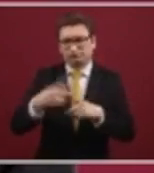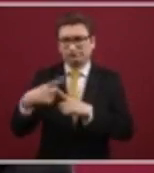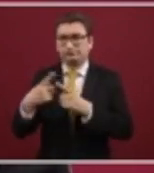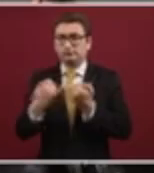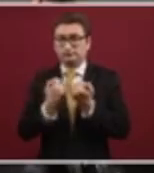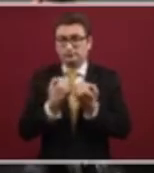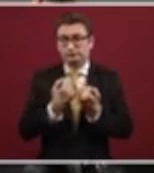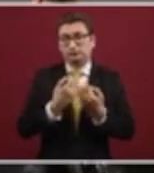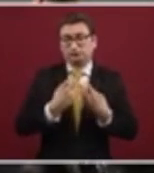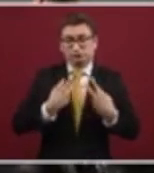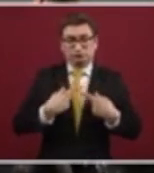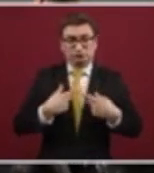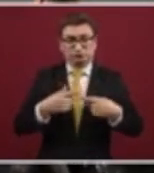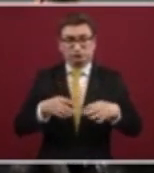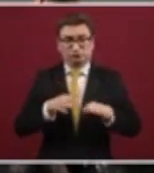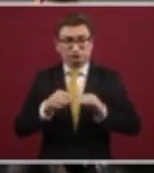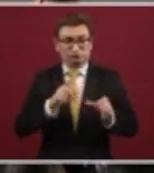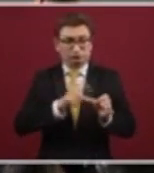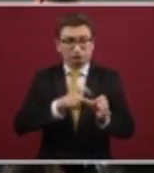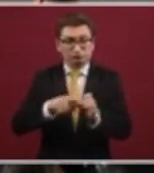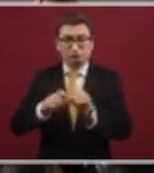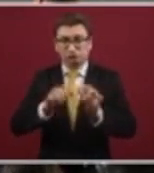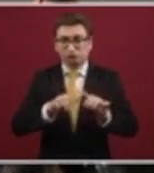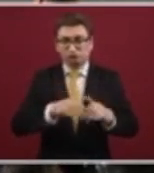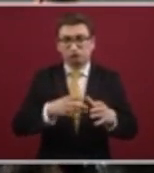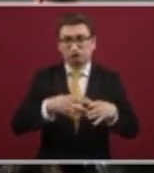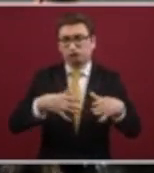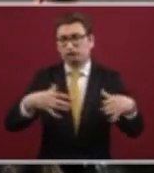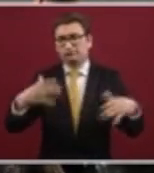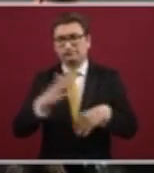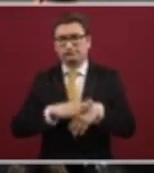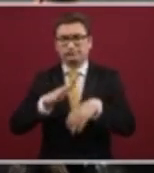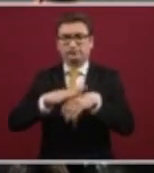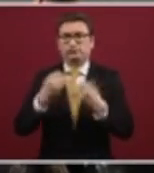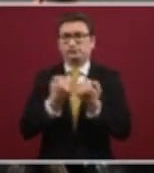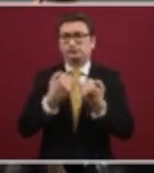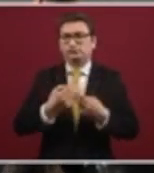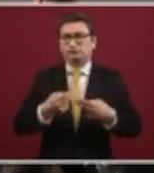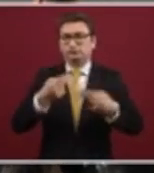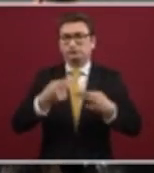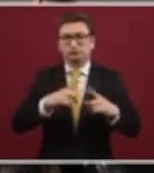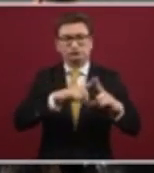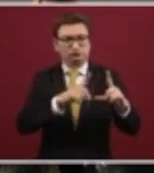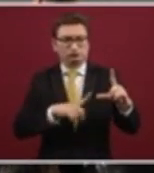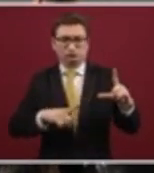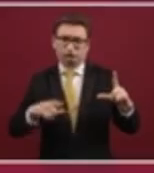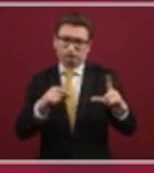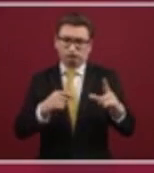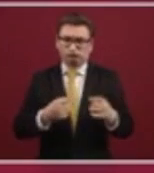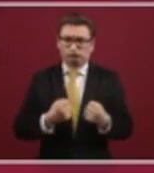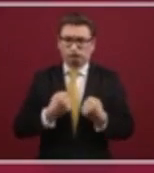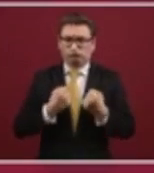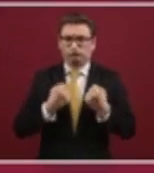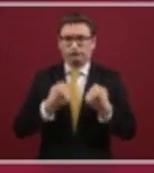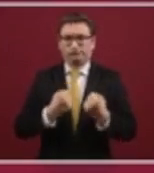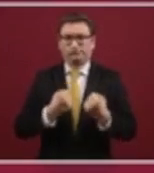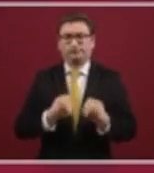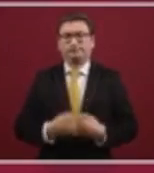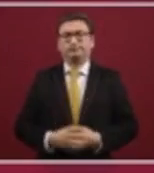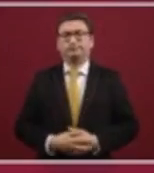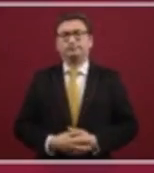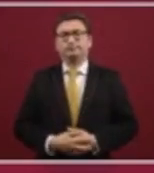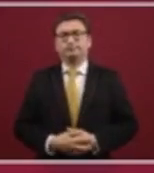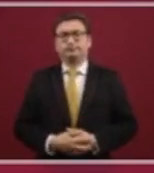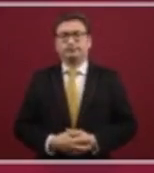empleos, se está fortaleciendo el mercado interno y